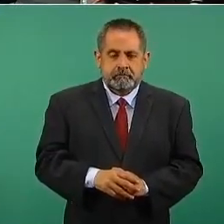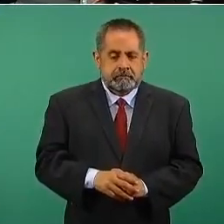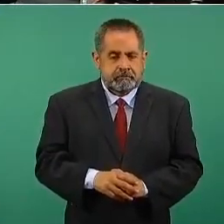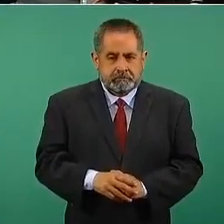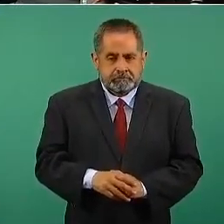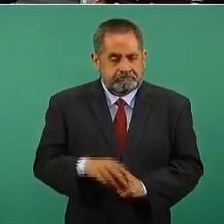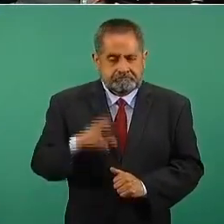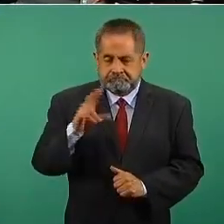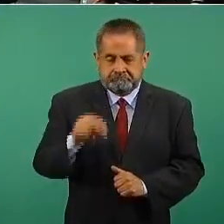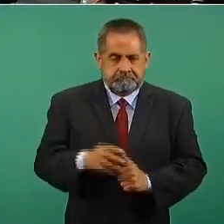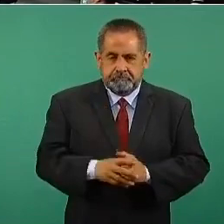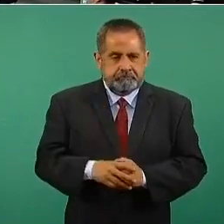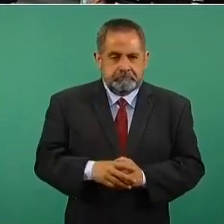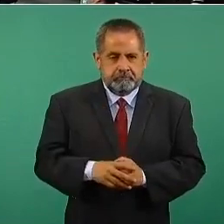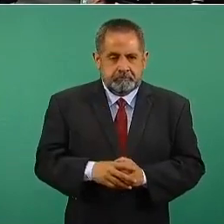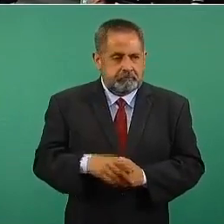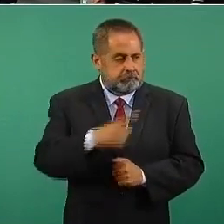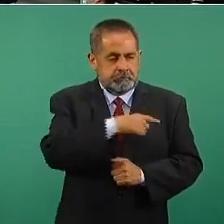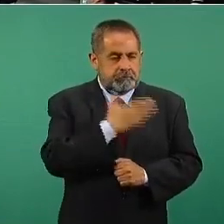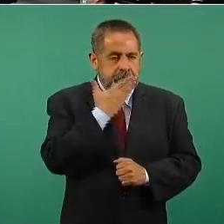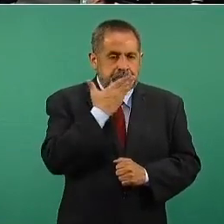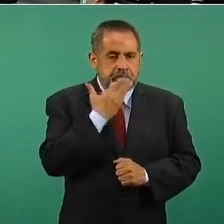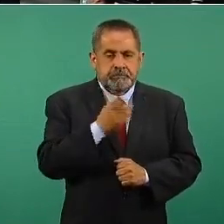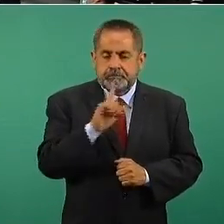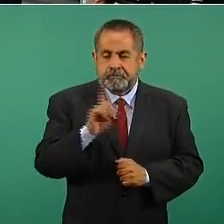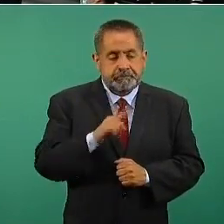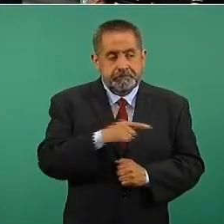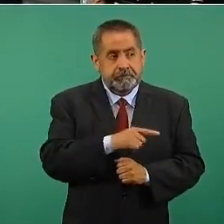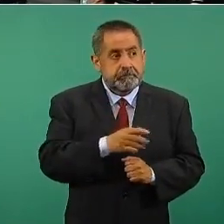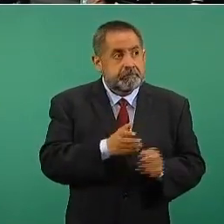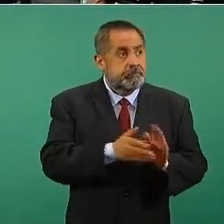No les va bien